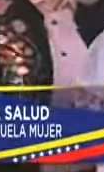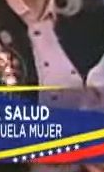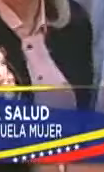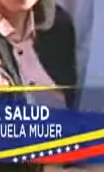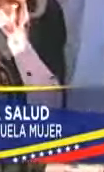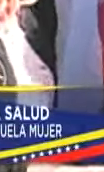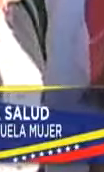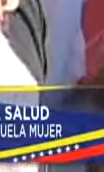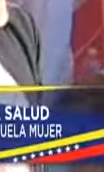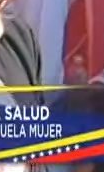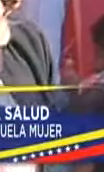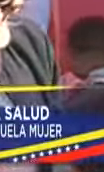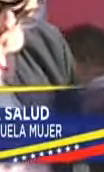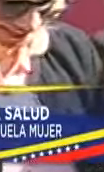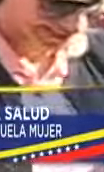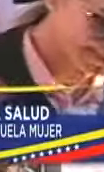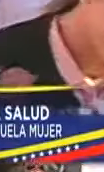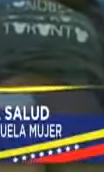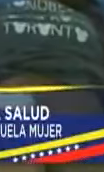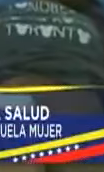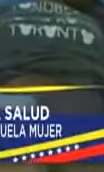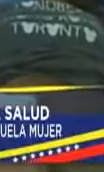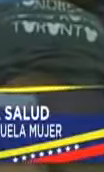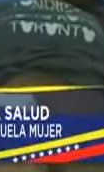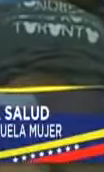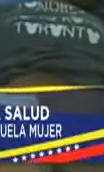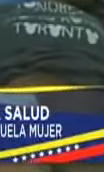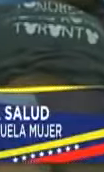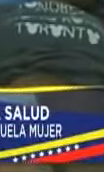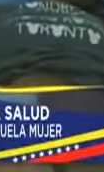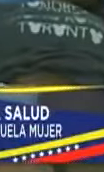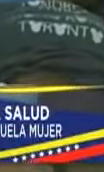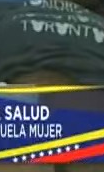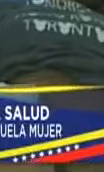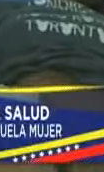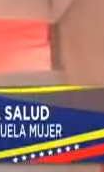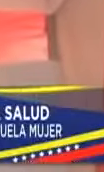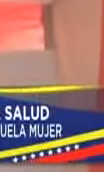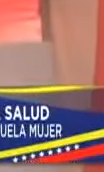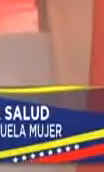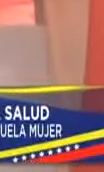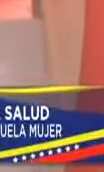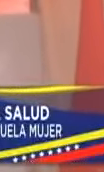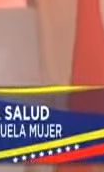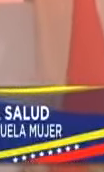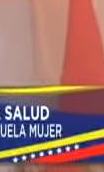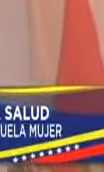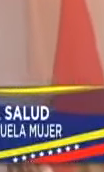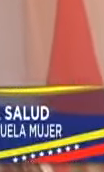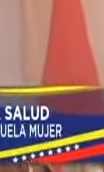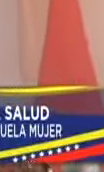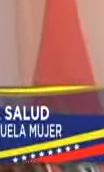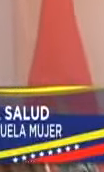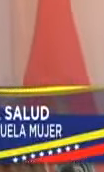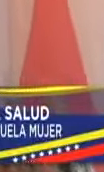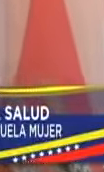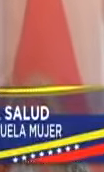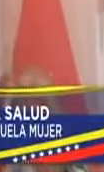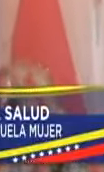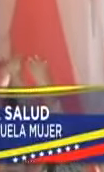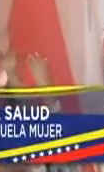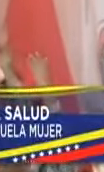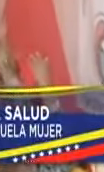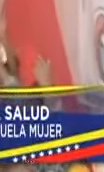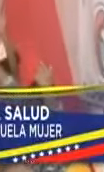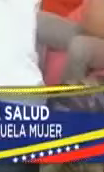gran misión Venezuela Mujer en el mes de octubre. Durante estos meses se han desarrollado distintas políticas